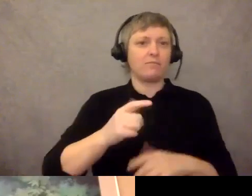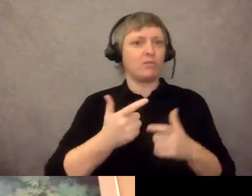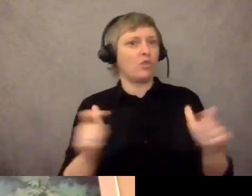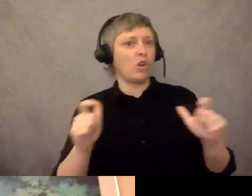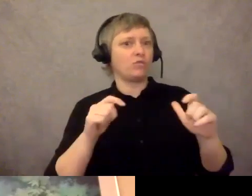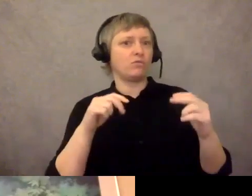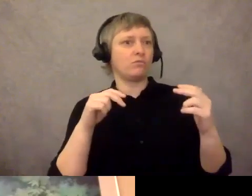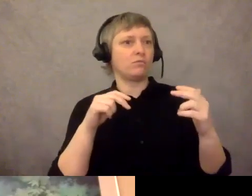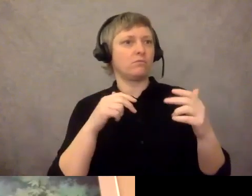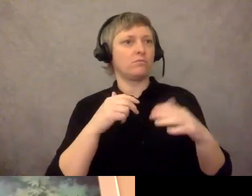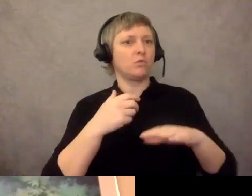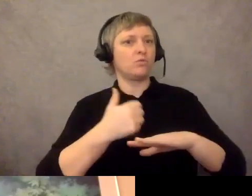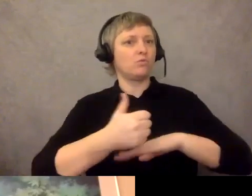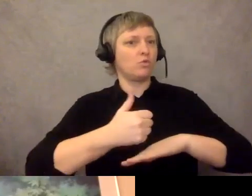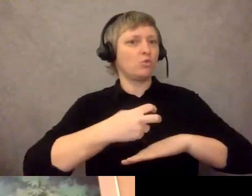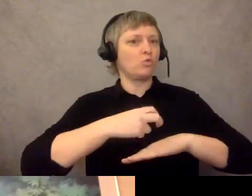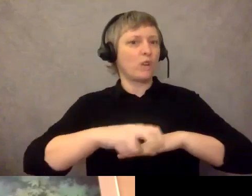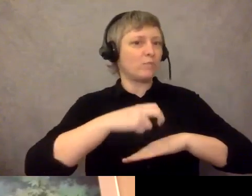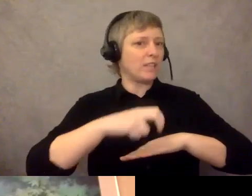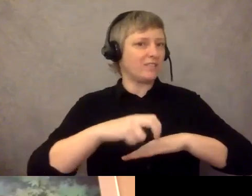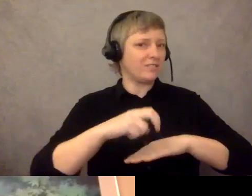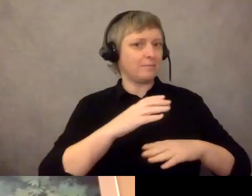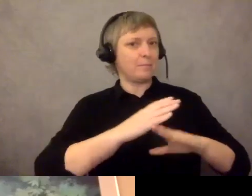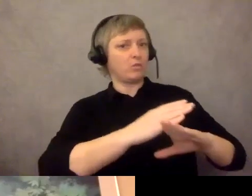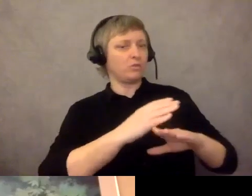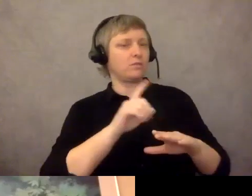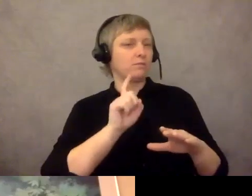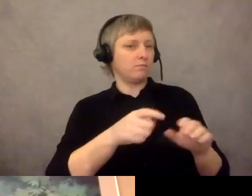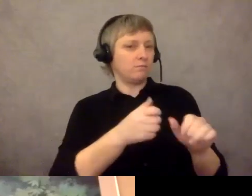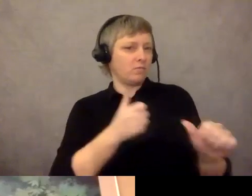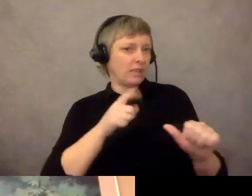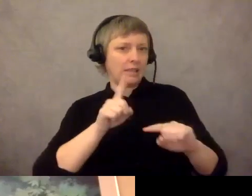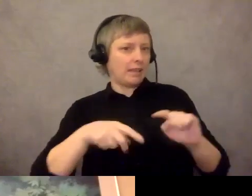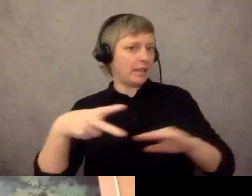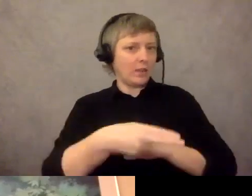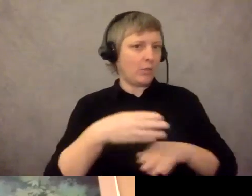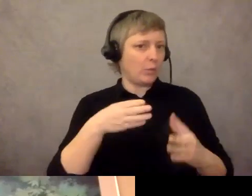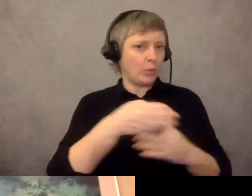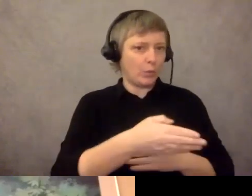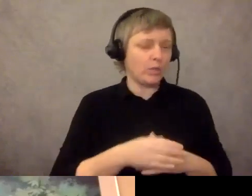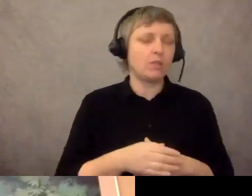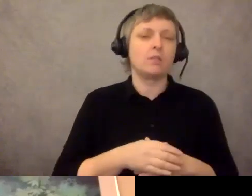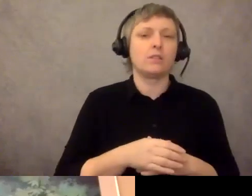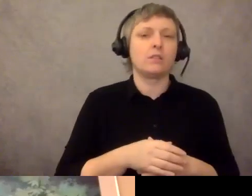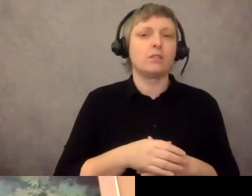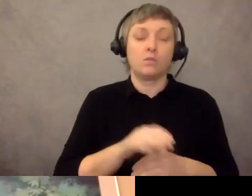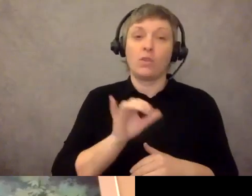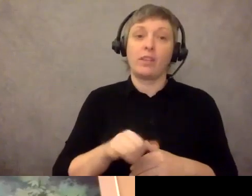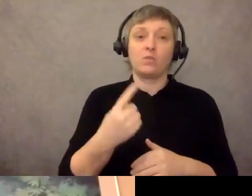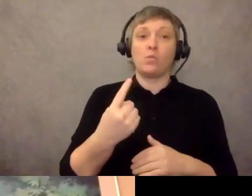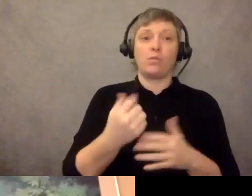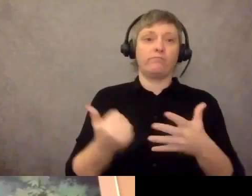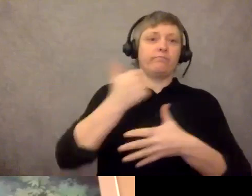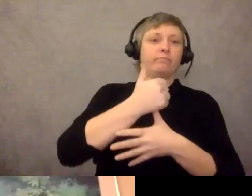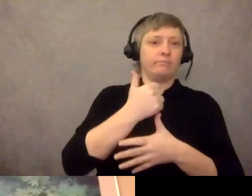transporte. Así que hay un número de criterios que se va a ser una de las cosas más urgentes que vamos a estar teniendo de inmediato. Así